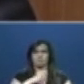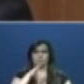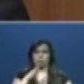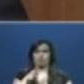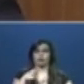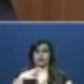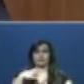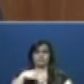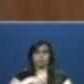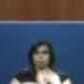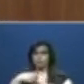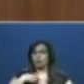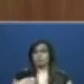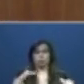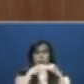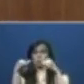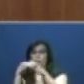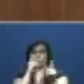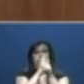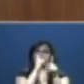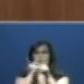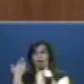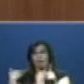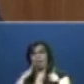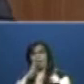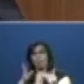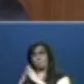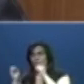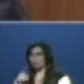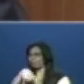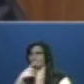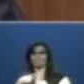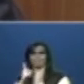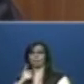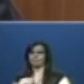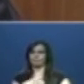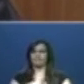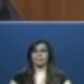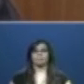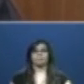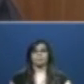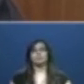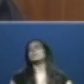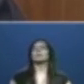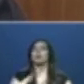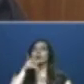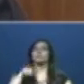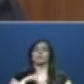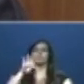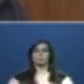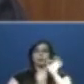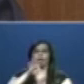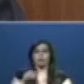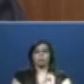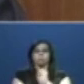incorporación de los grupos de la oposición a aquel pacto para dar continuidad al mismo vamos a proponer ahora la Constitución de órganos que agrupen a las